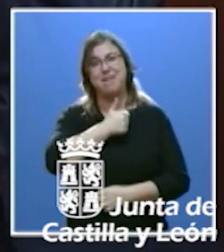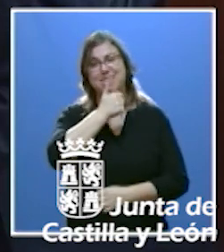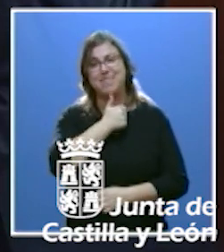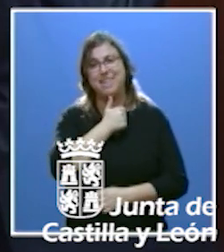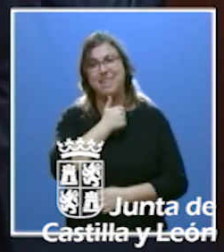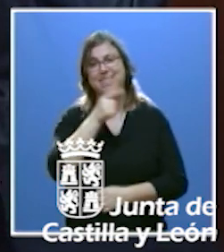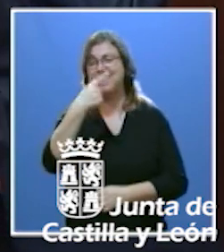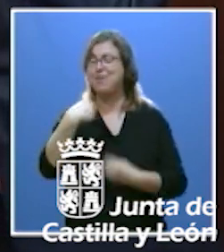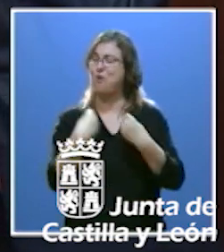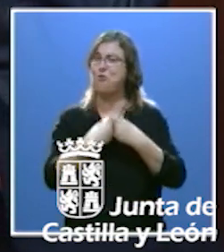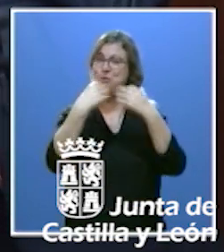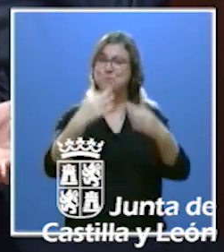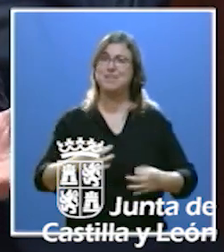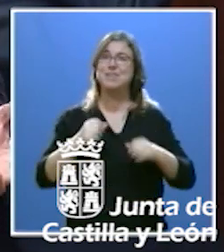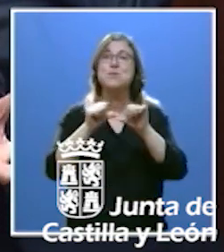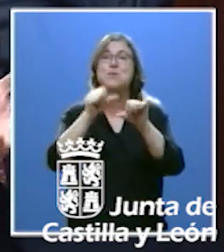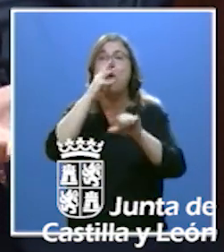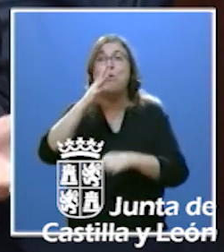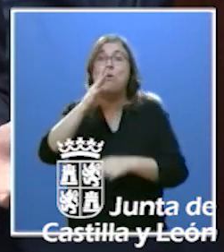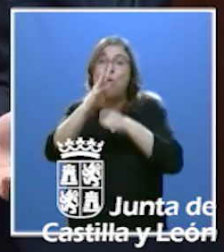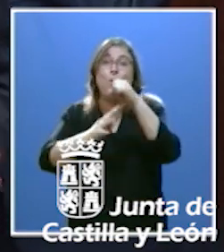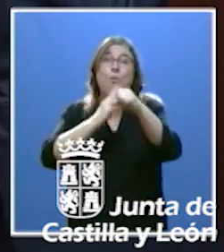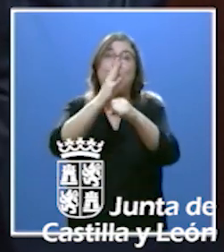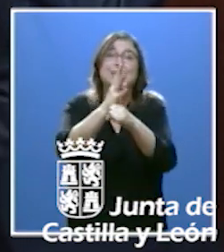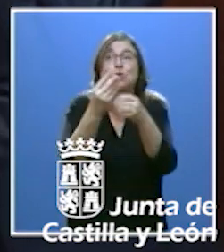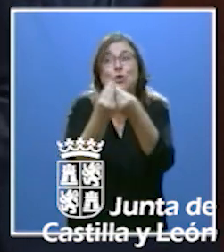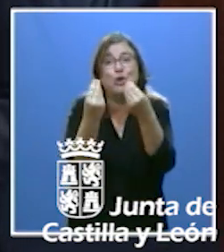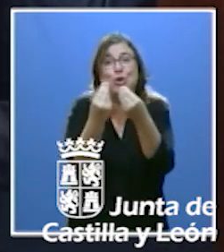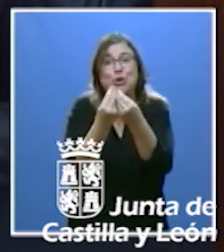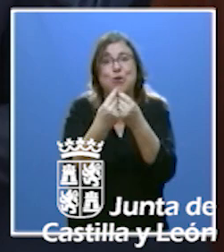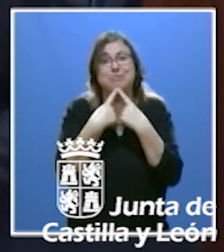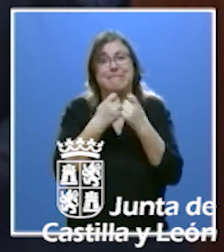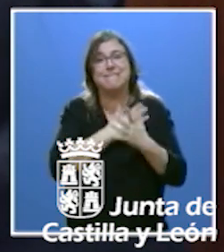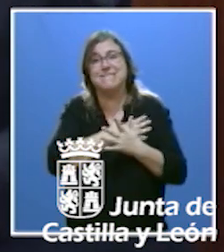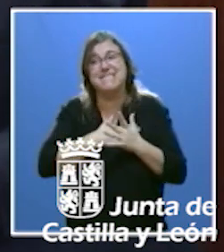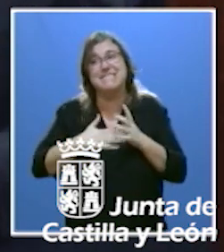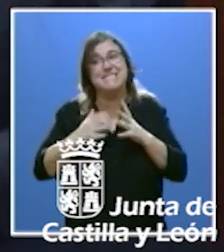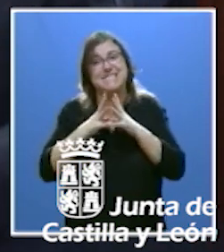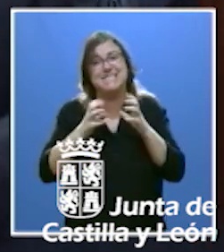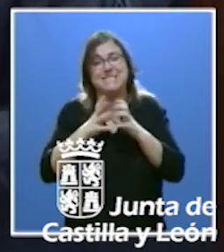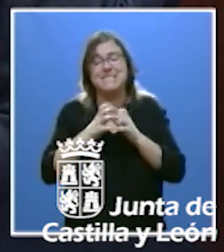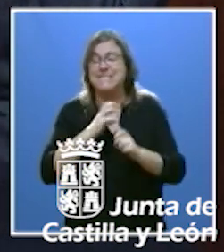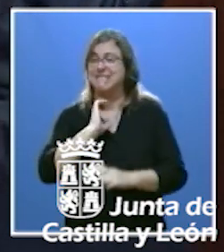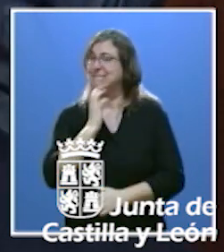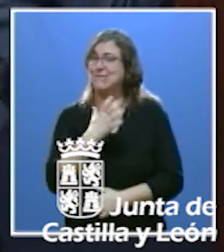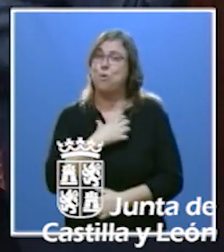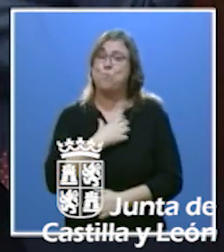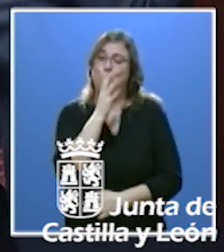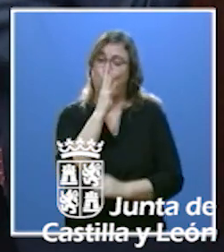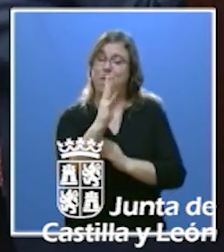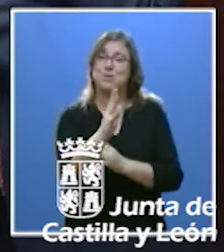que tienen conmigo. Durante estos 4 años no podré estar con vosotros el tiempo que me gustaría estar,